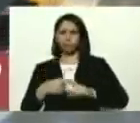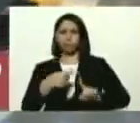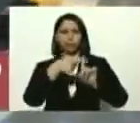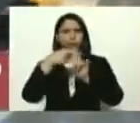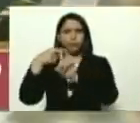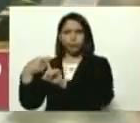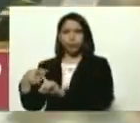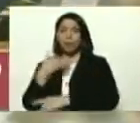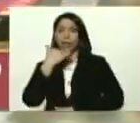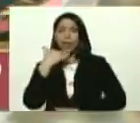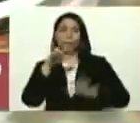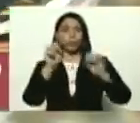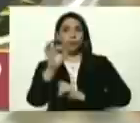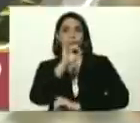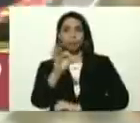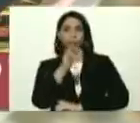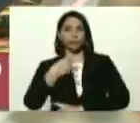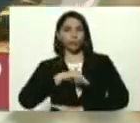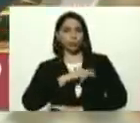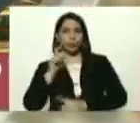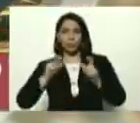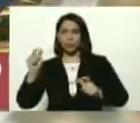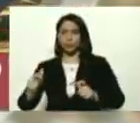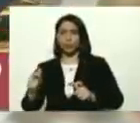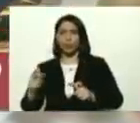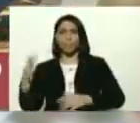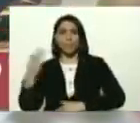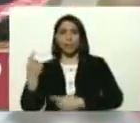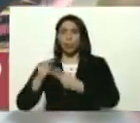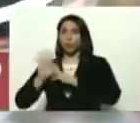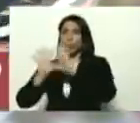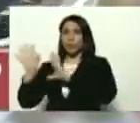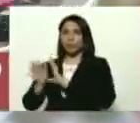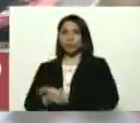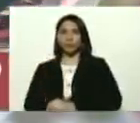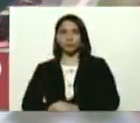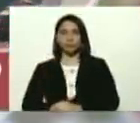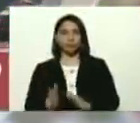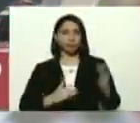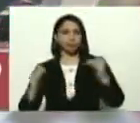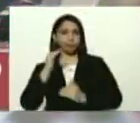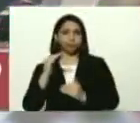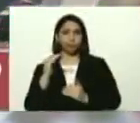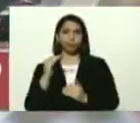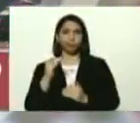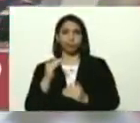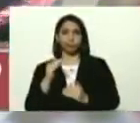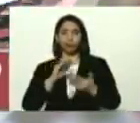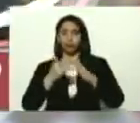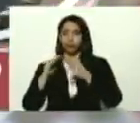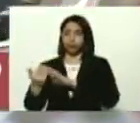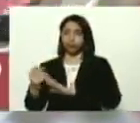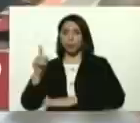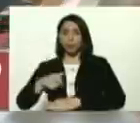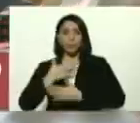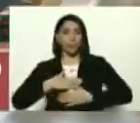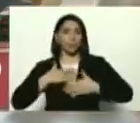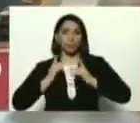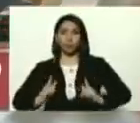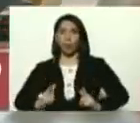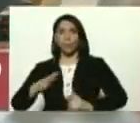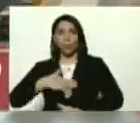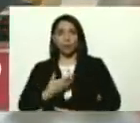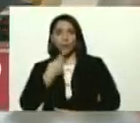el 80% de nuestros casos que son importados y atienden los comunitarios que se han recuperado,